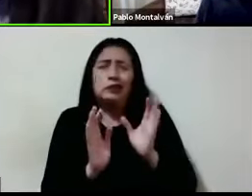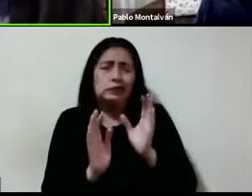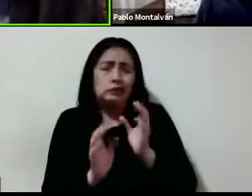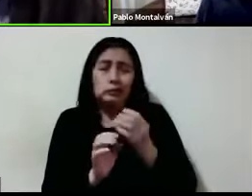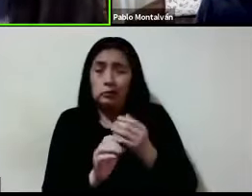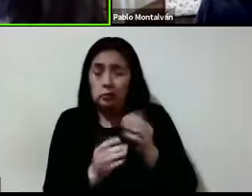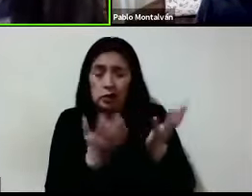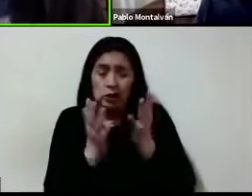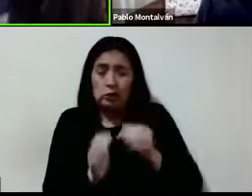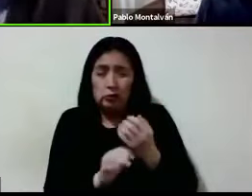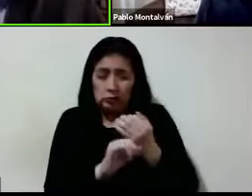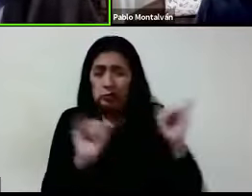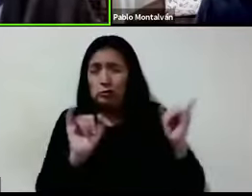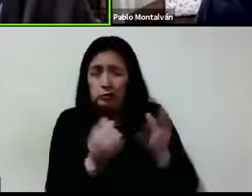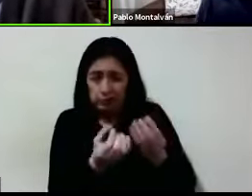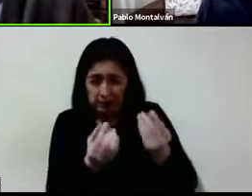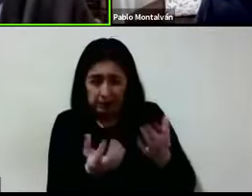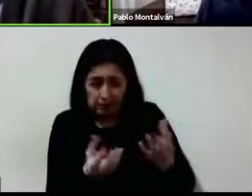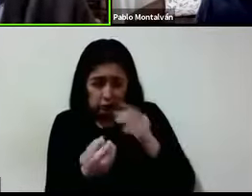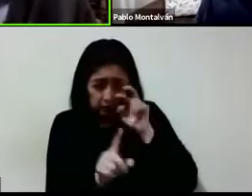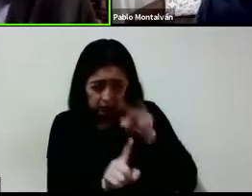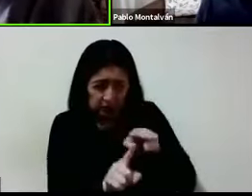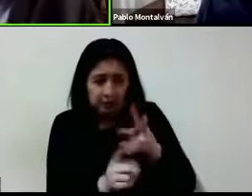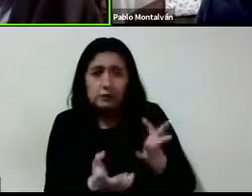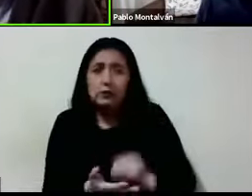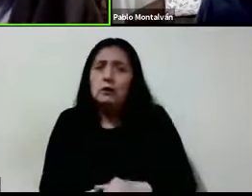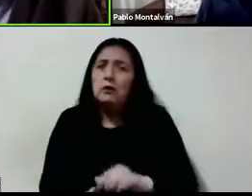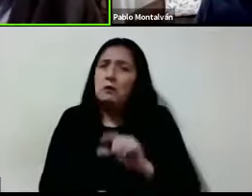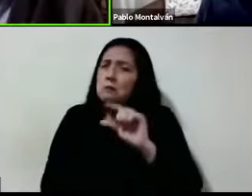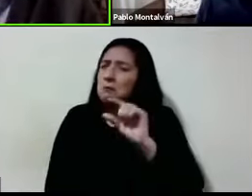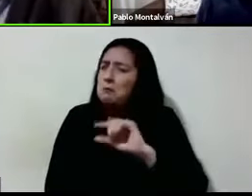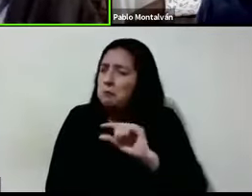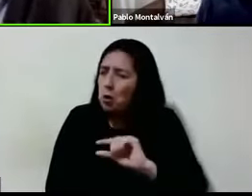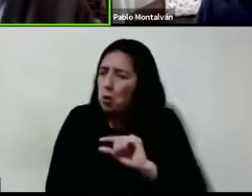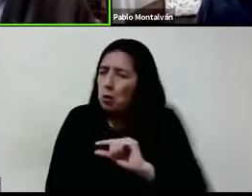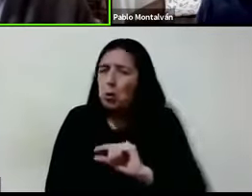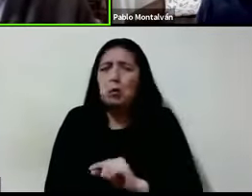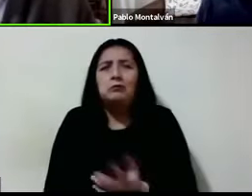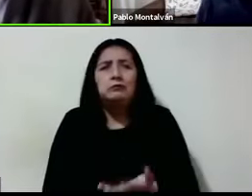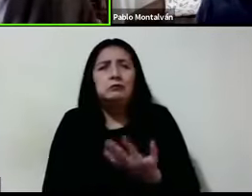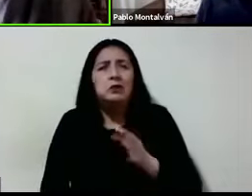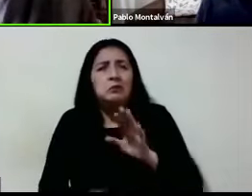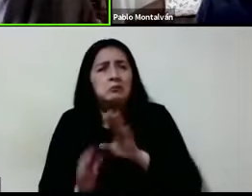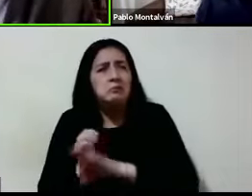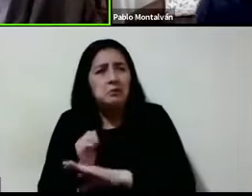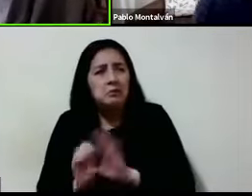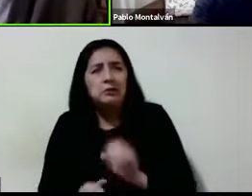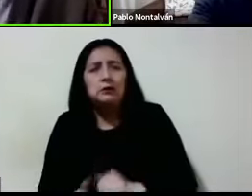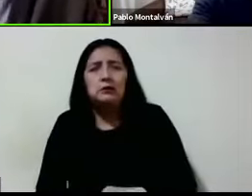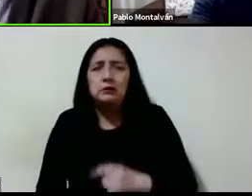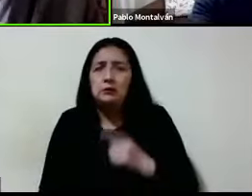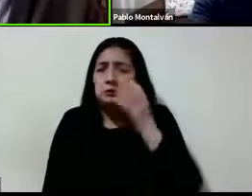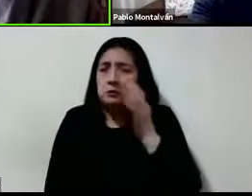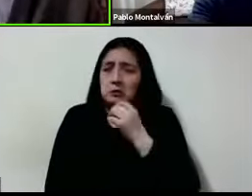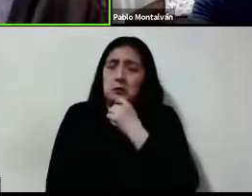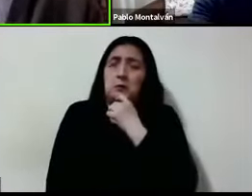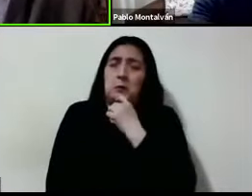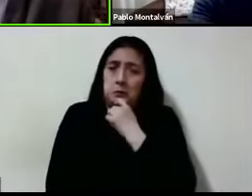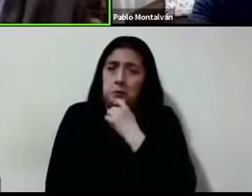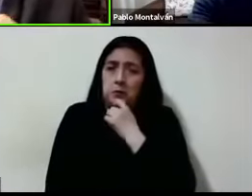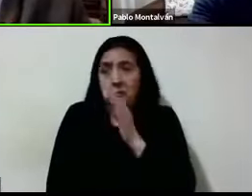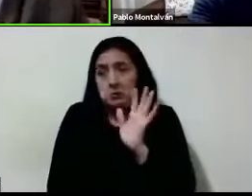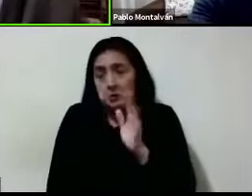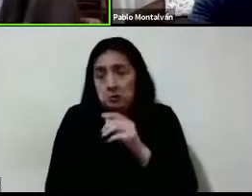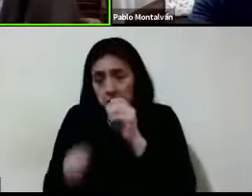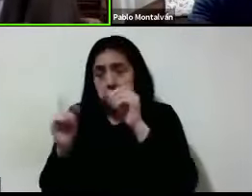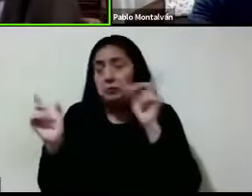estudiantes? La gran mayoría ha señalado bajo o muy bajo. Y creo que no nos sorprende, ¿no?